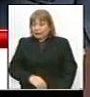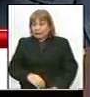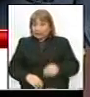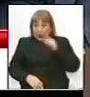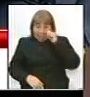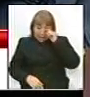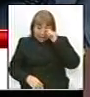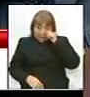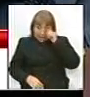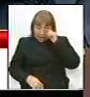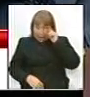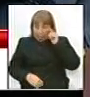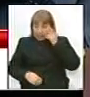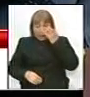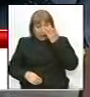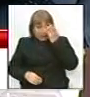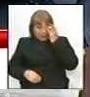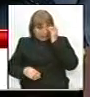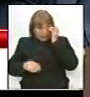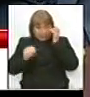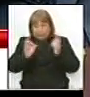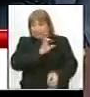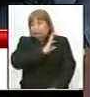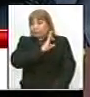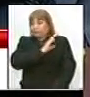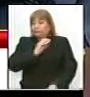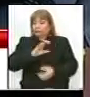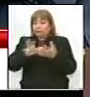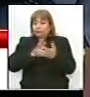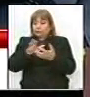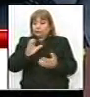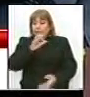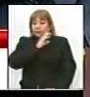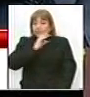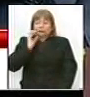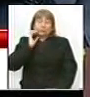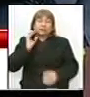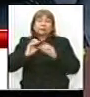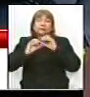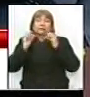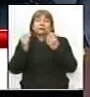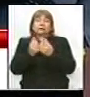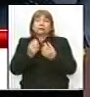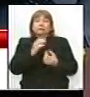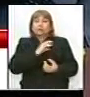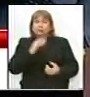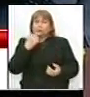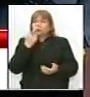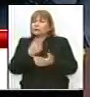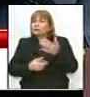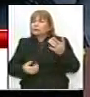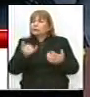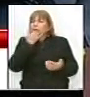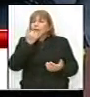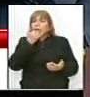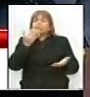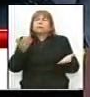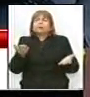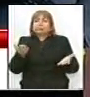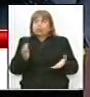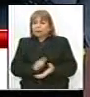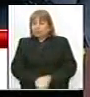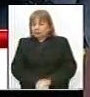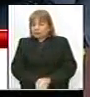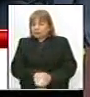involucrado según la fiscal del callao está involucrado en una organización criminal qué tipo de investigación le va a hacer